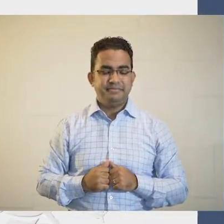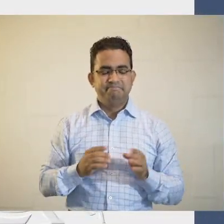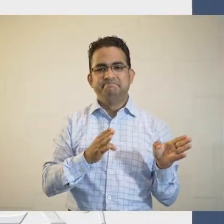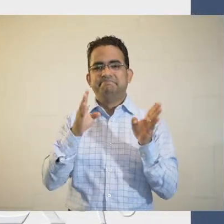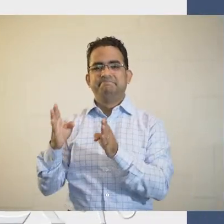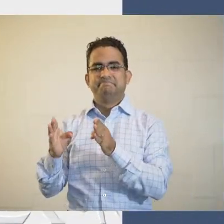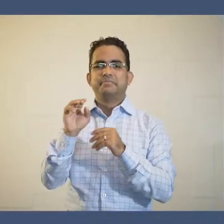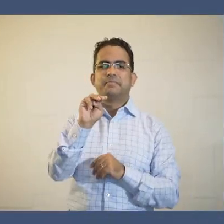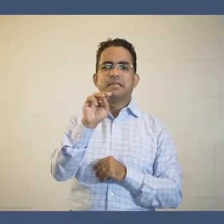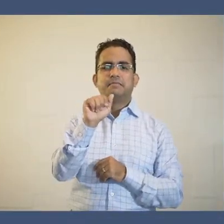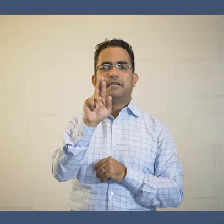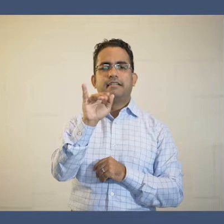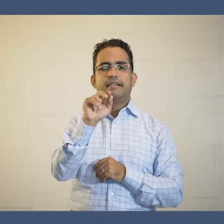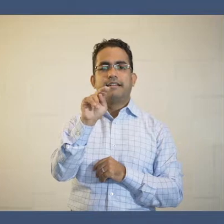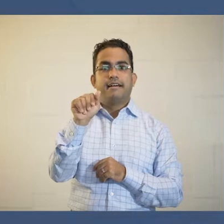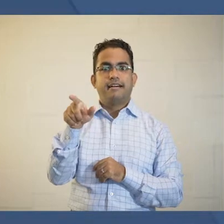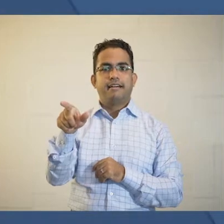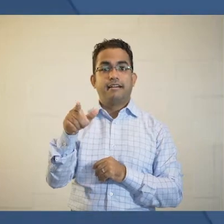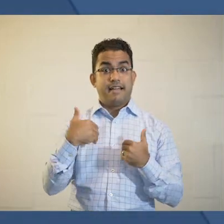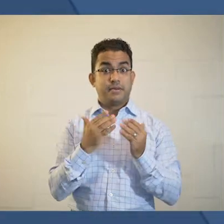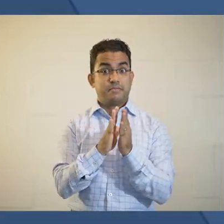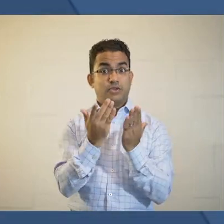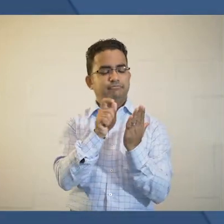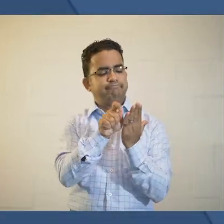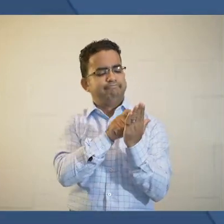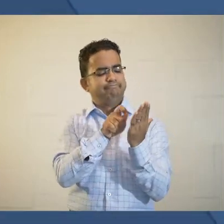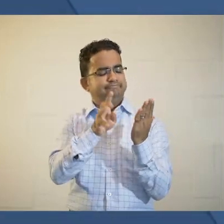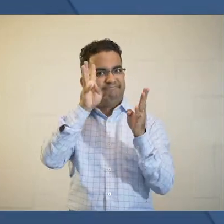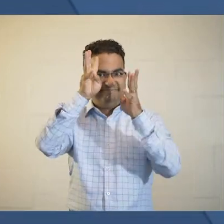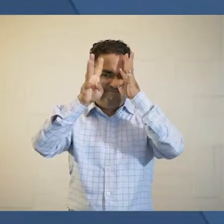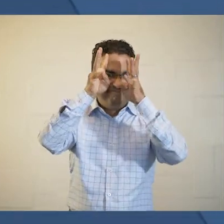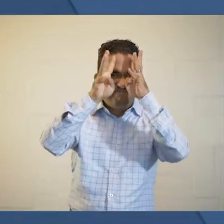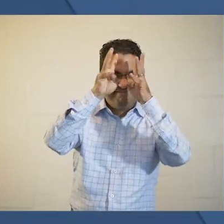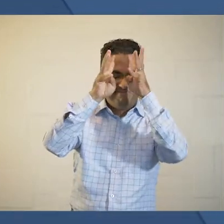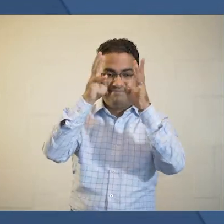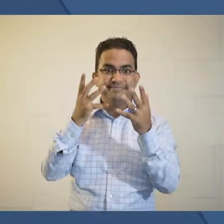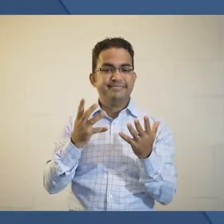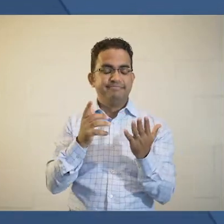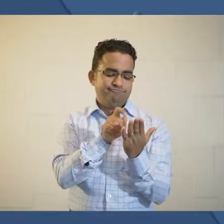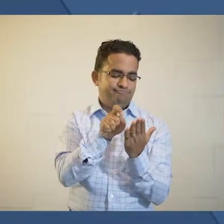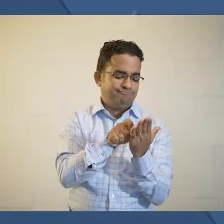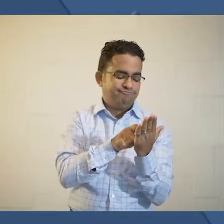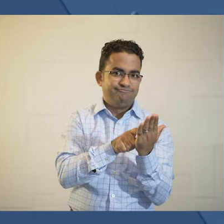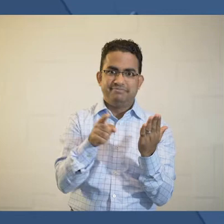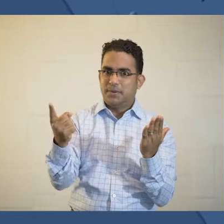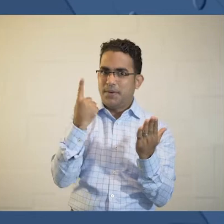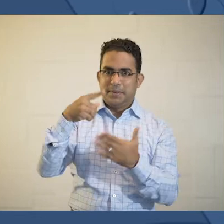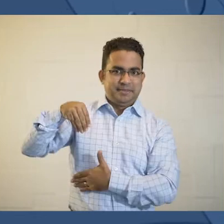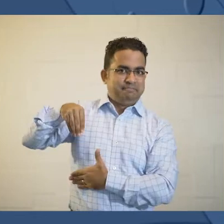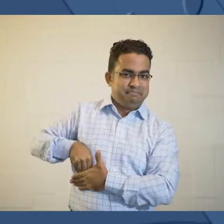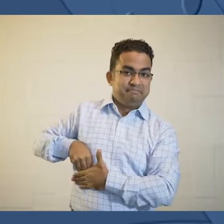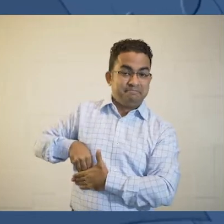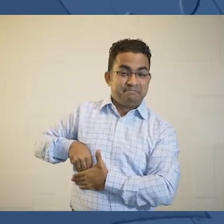Mariana tiene una libreta para inventar mundos y desbrozar caminos. Siempre la lleva